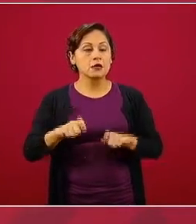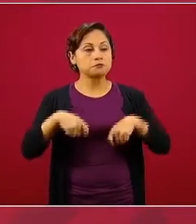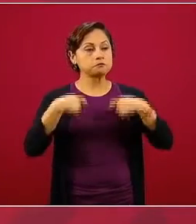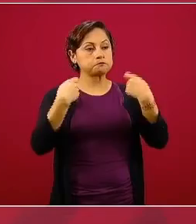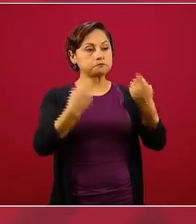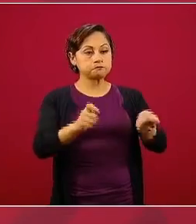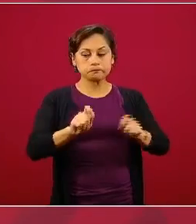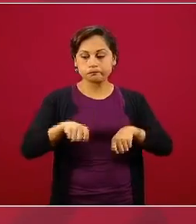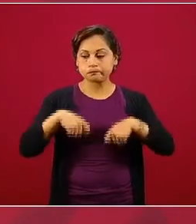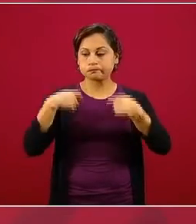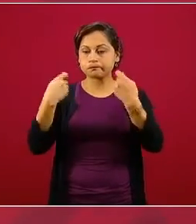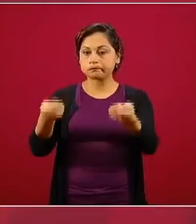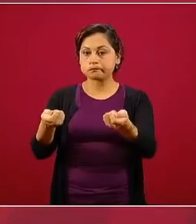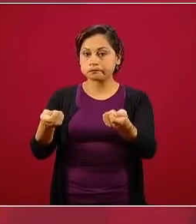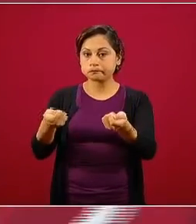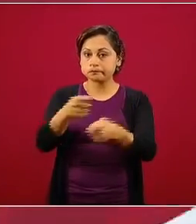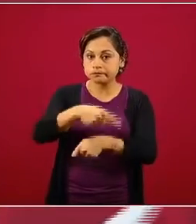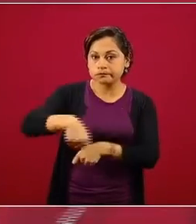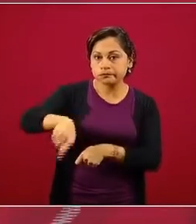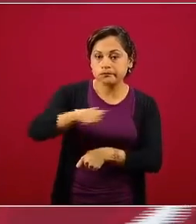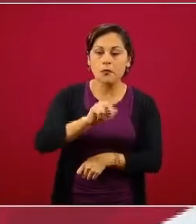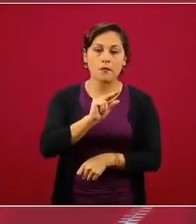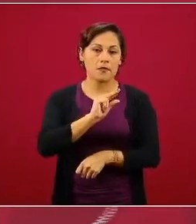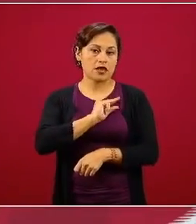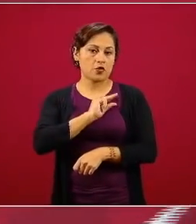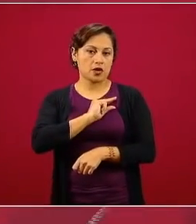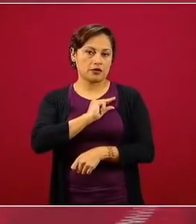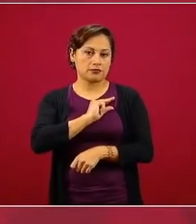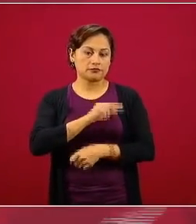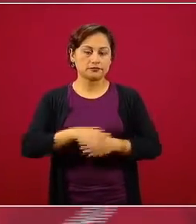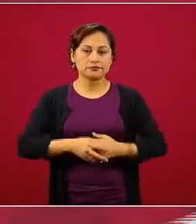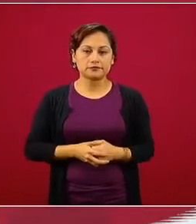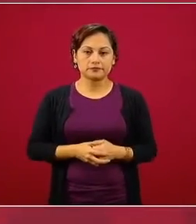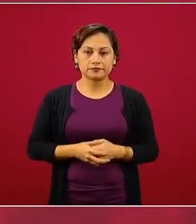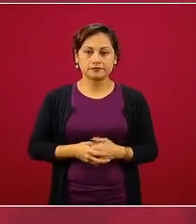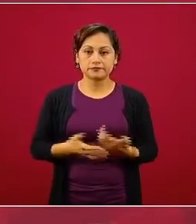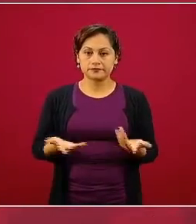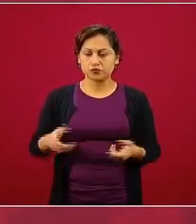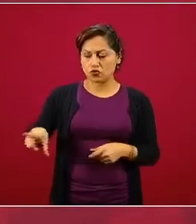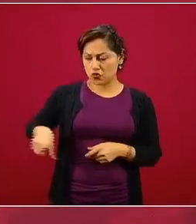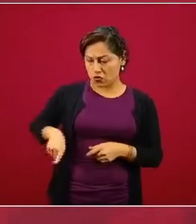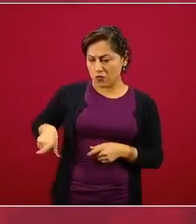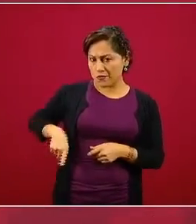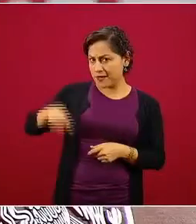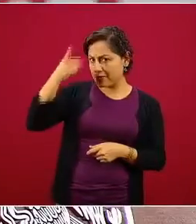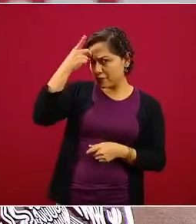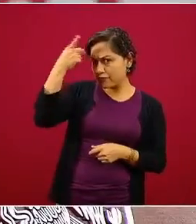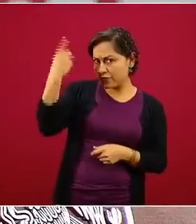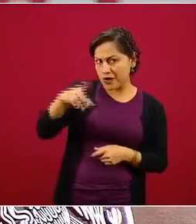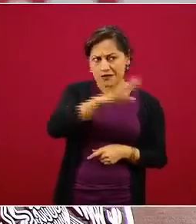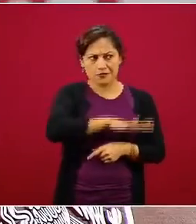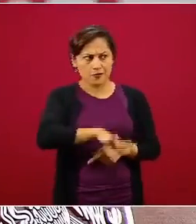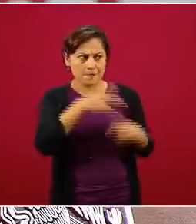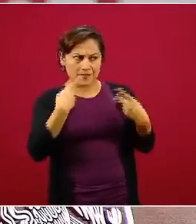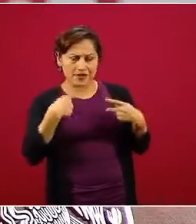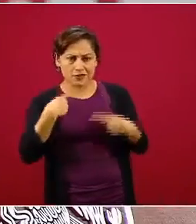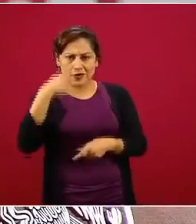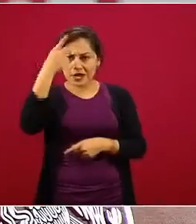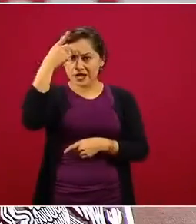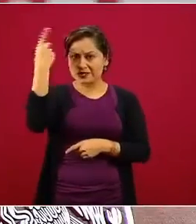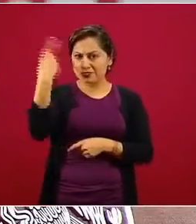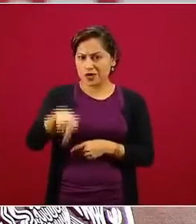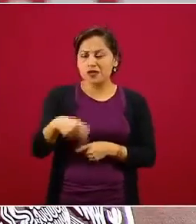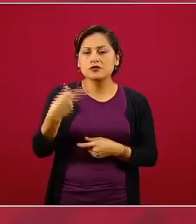a particulares, bienes del pueblo y de la nación. Fue un